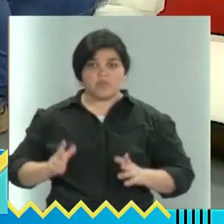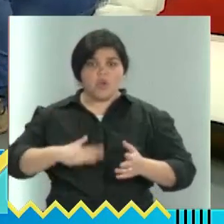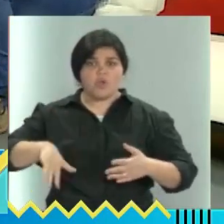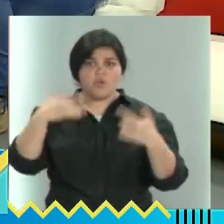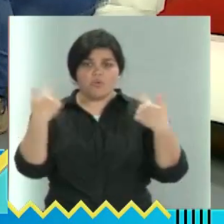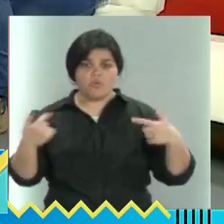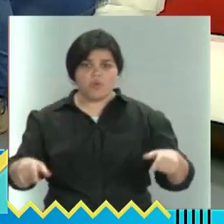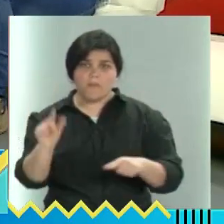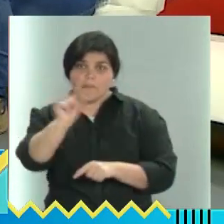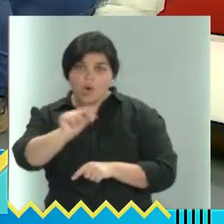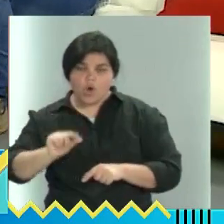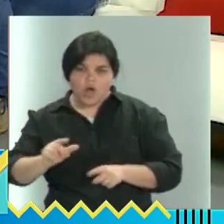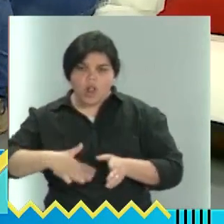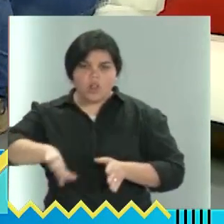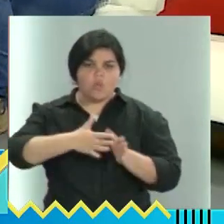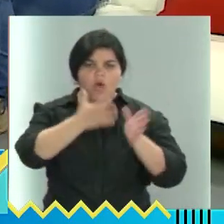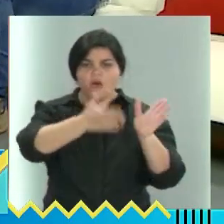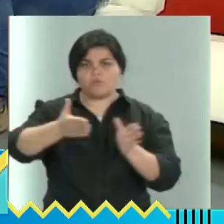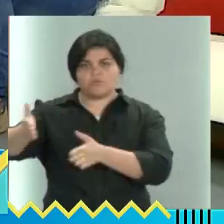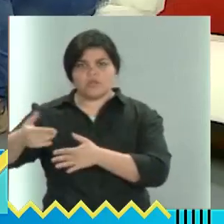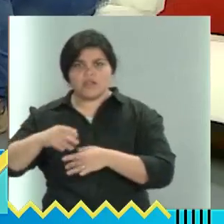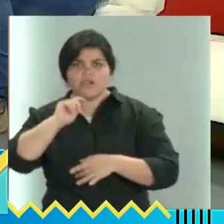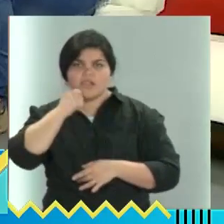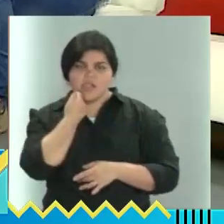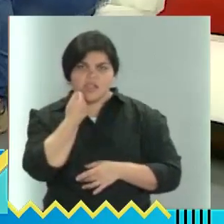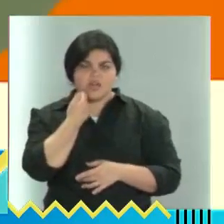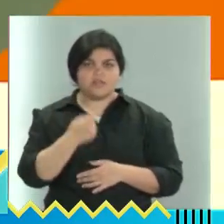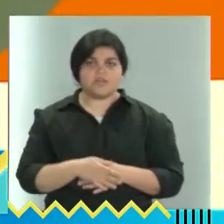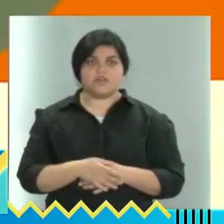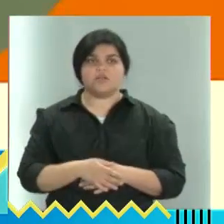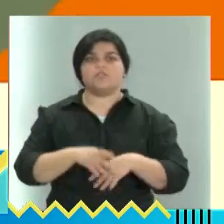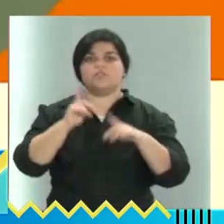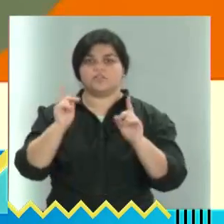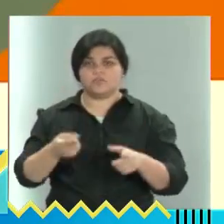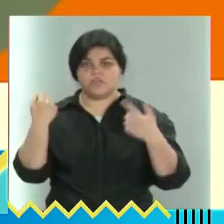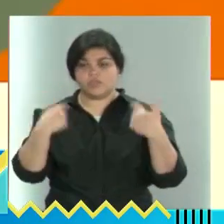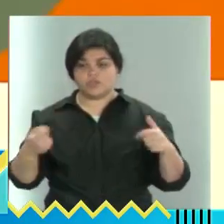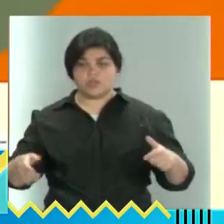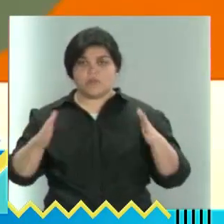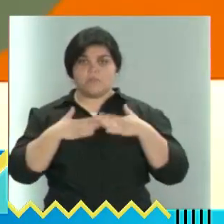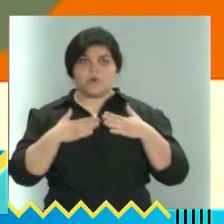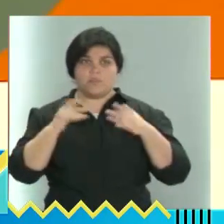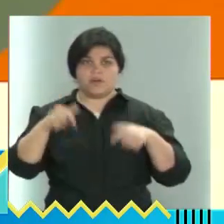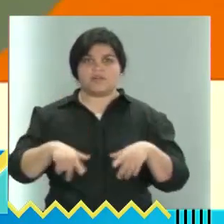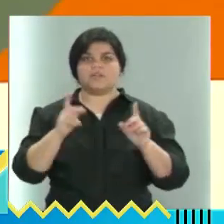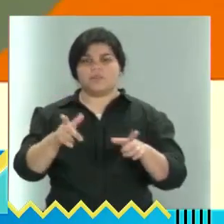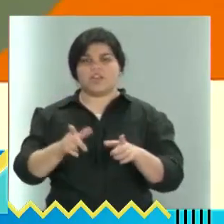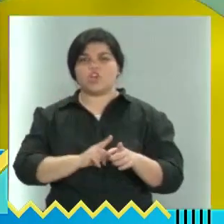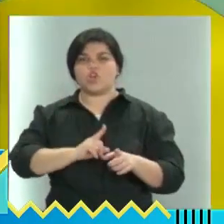espacialidad muy importante y haciendo uso también de elementos que son típicos de nuestra arquitectura, la galería al